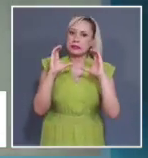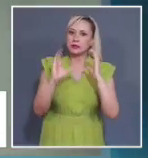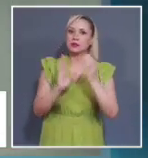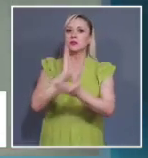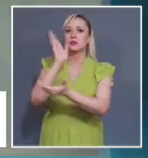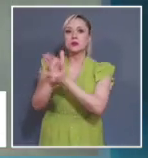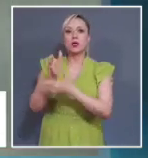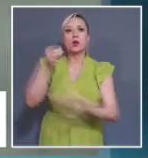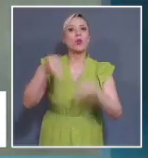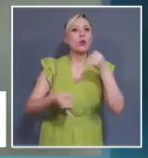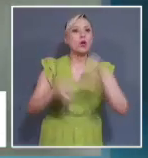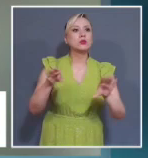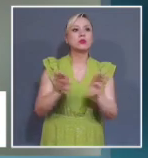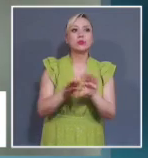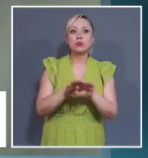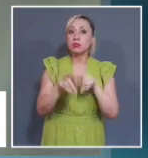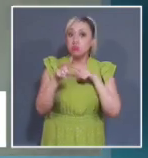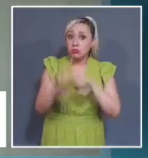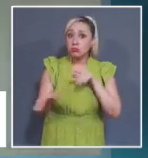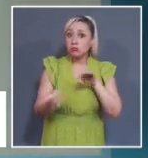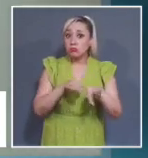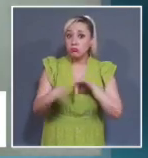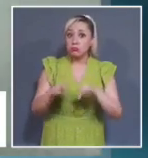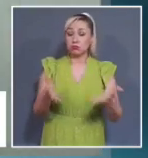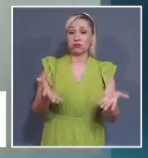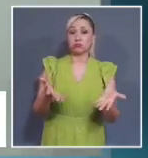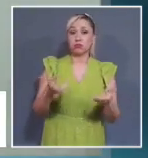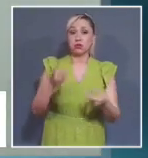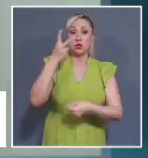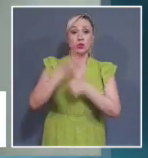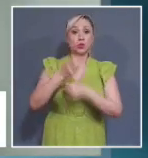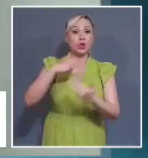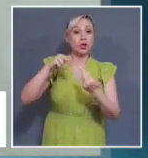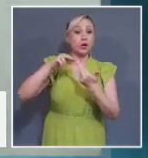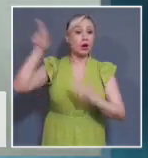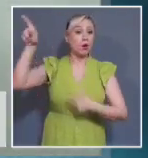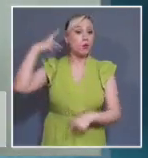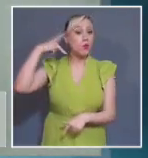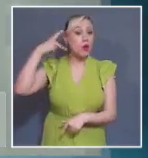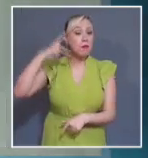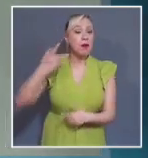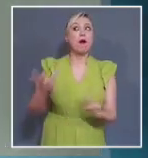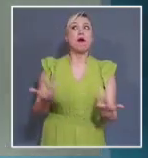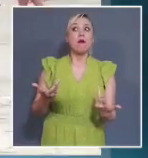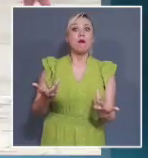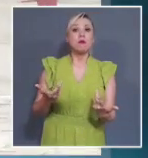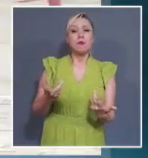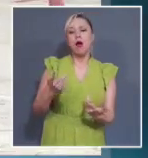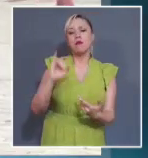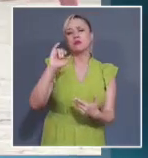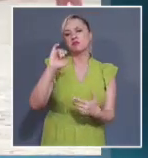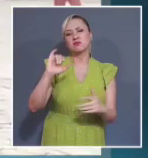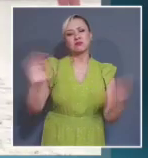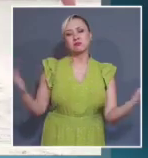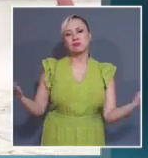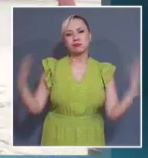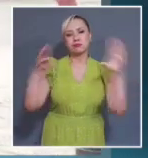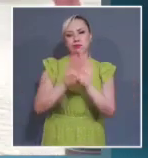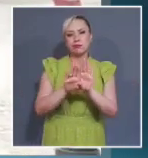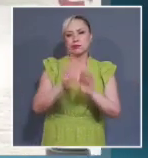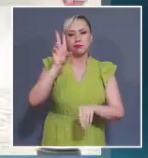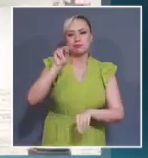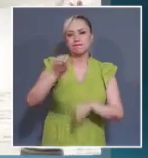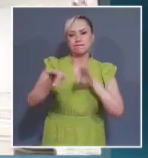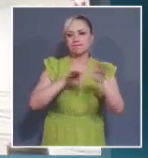Sexto Circuito y Segunda Región Auxiliar con residencia en Puebla, se suspendieron las actividades presenciales, por lo que no